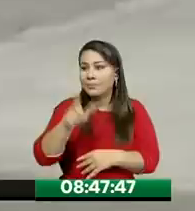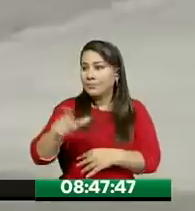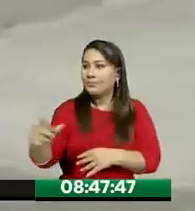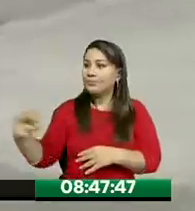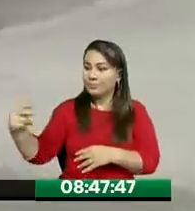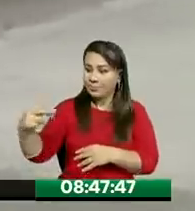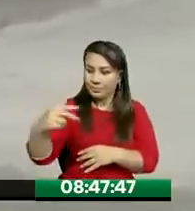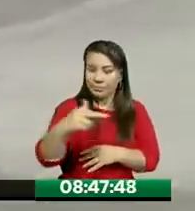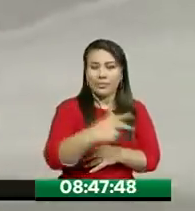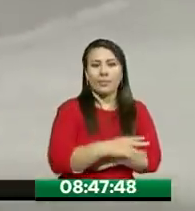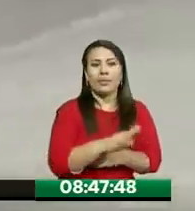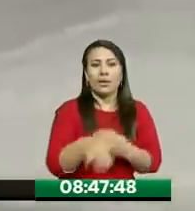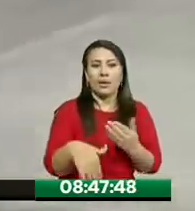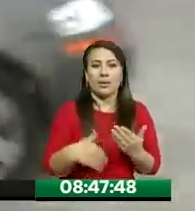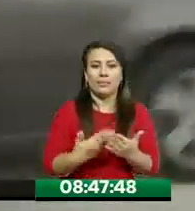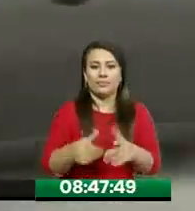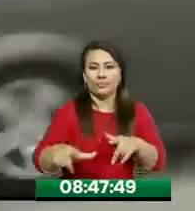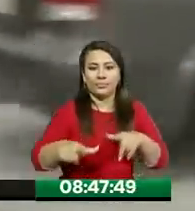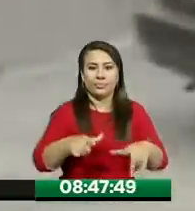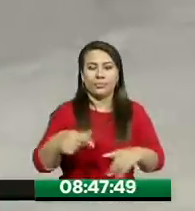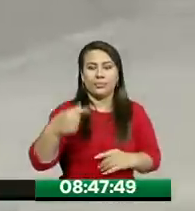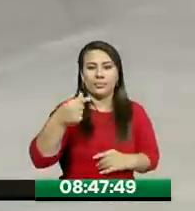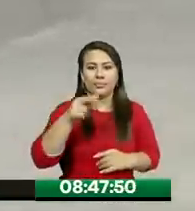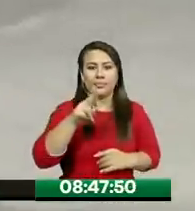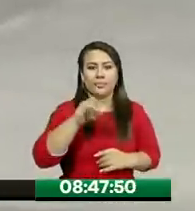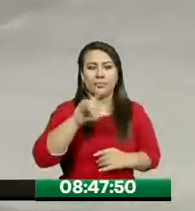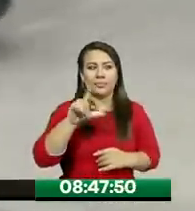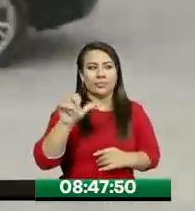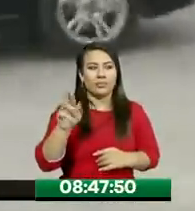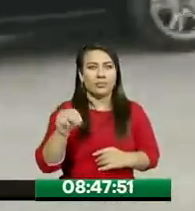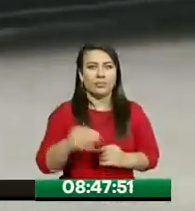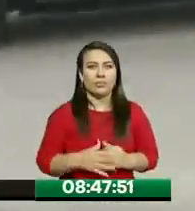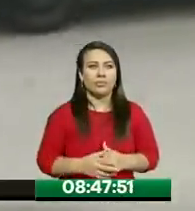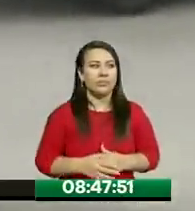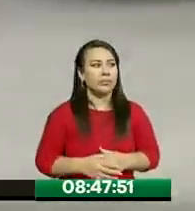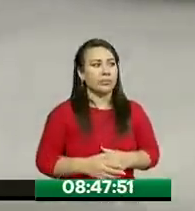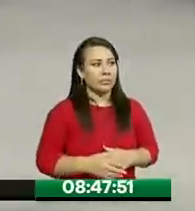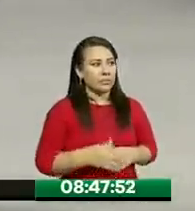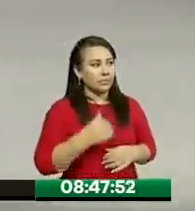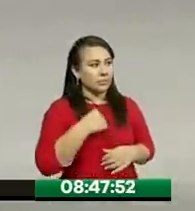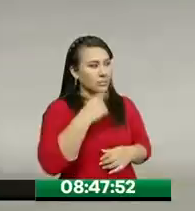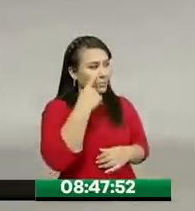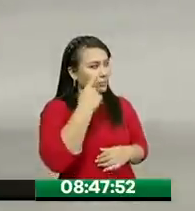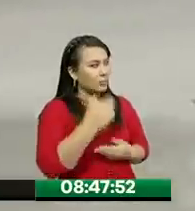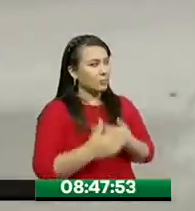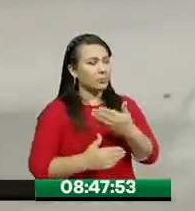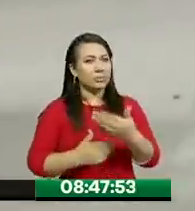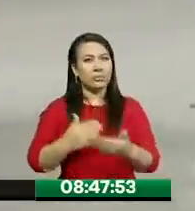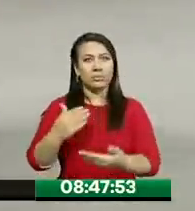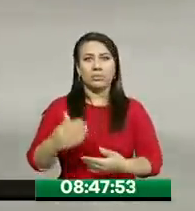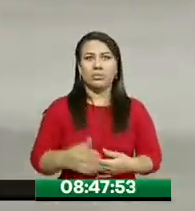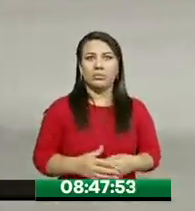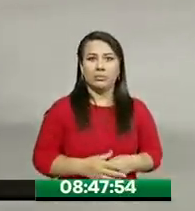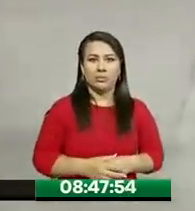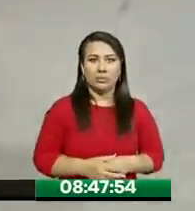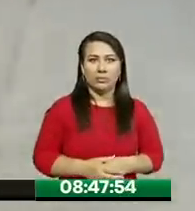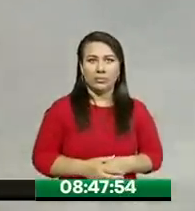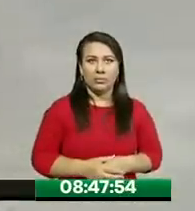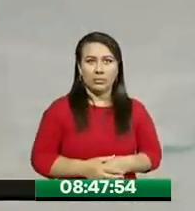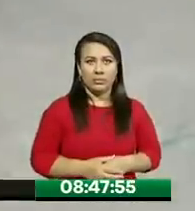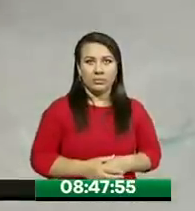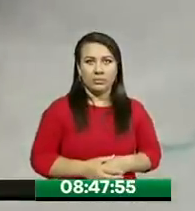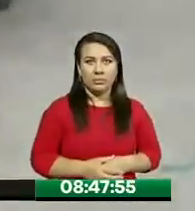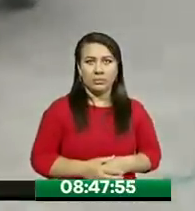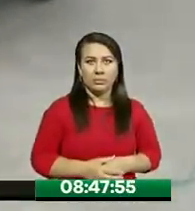los exteriores de la terminal terrestre de Guayaquil. El padre, se puede decir en este caso, puso en el cuerpo de la menor la sustancia